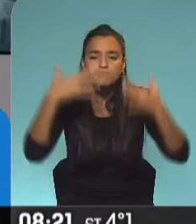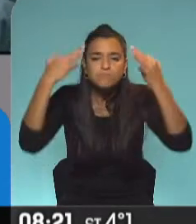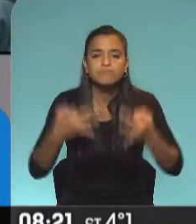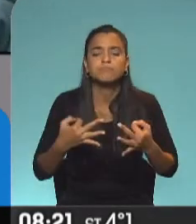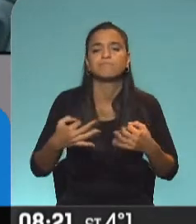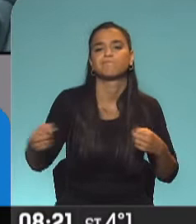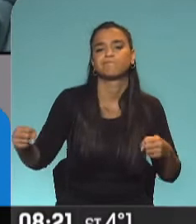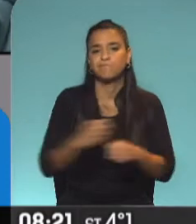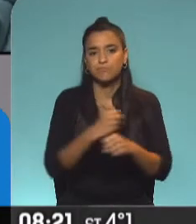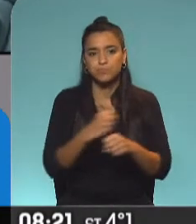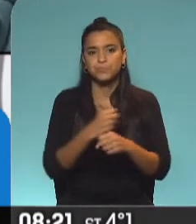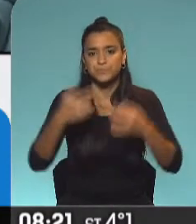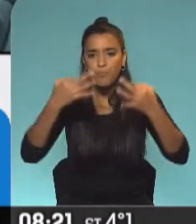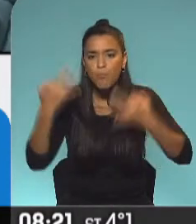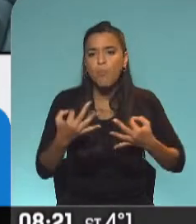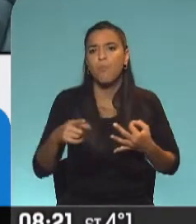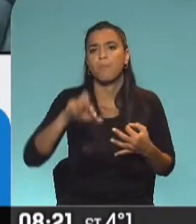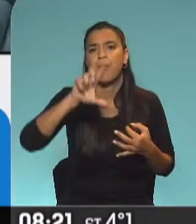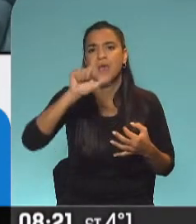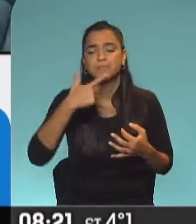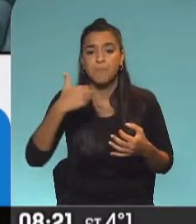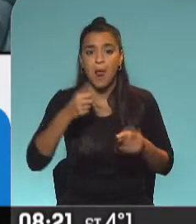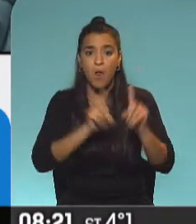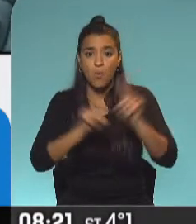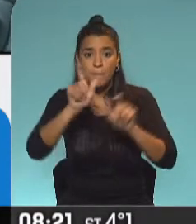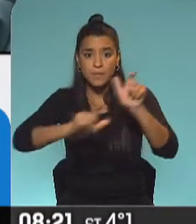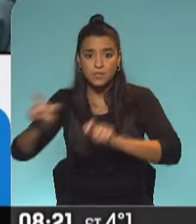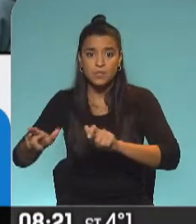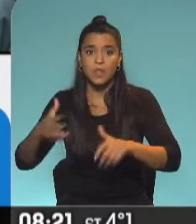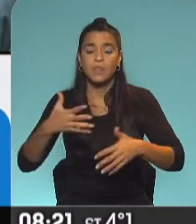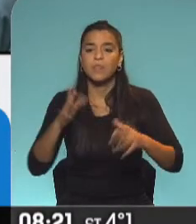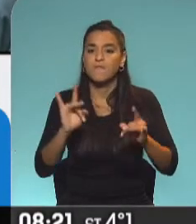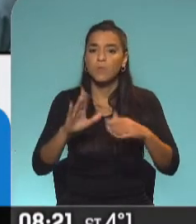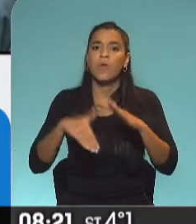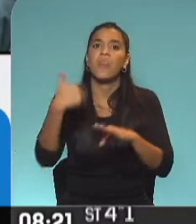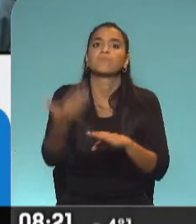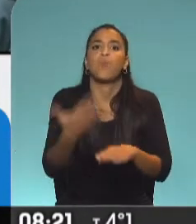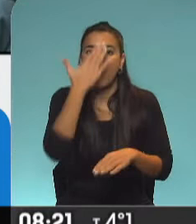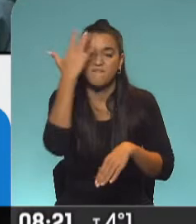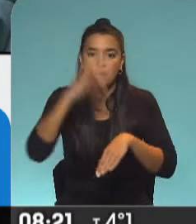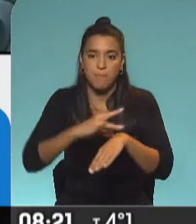absolutamente determinado lo beneficioso que puede hacer para aquellas personas que tienen dificultades después de la enfermedad.